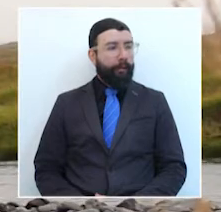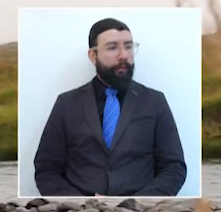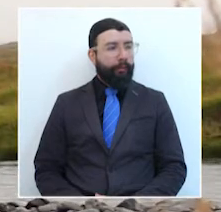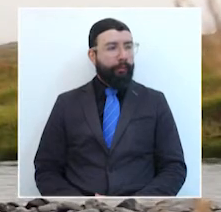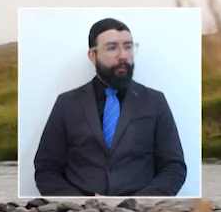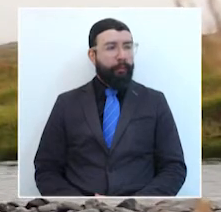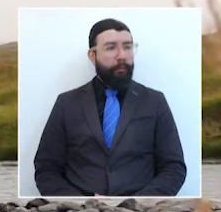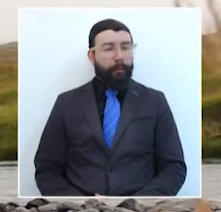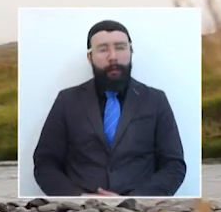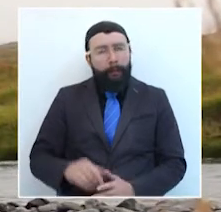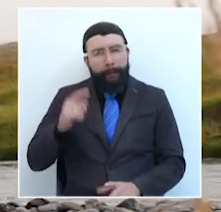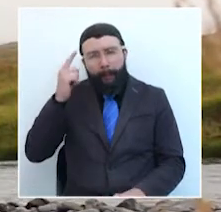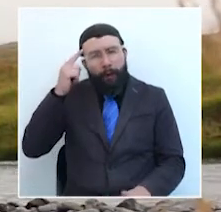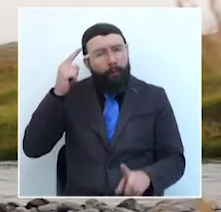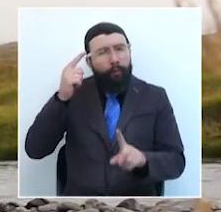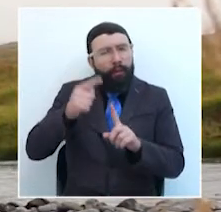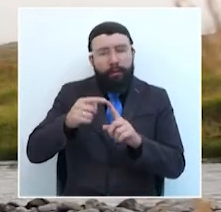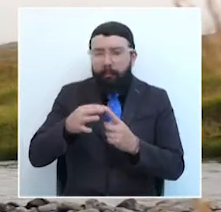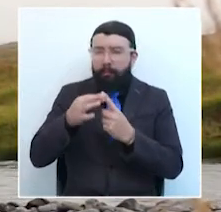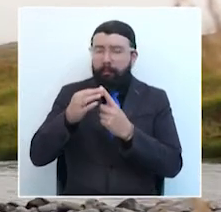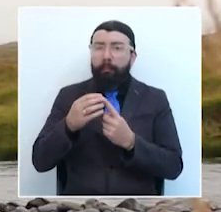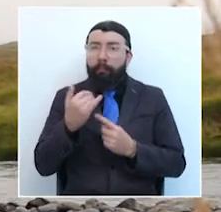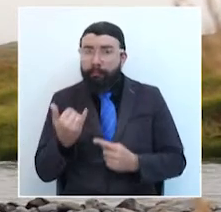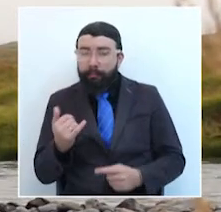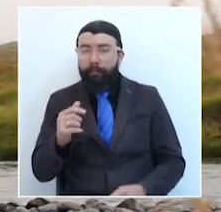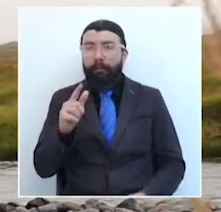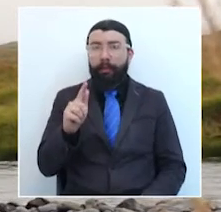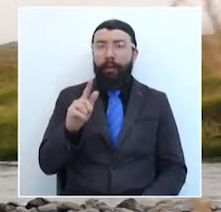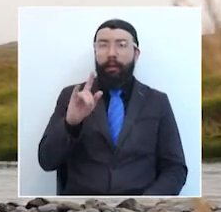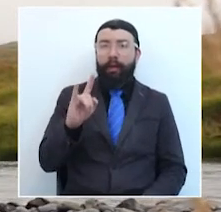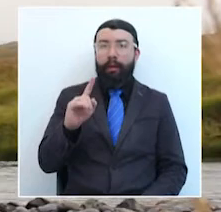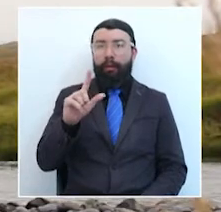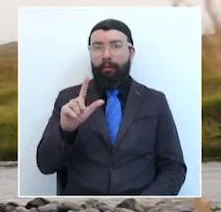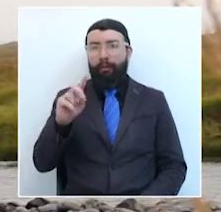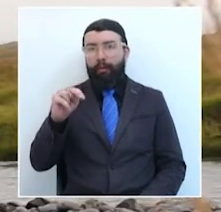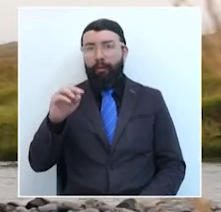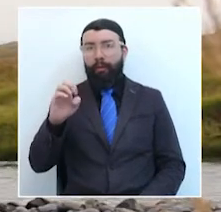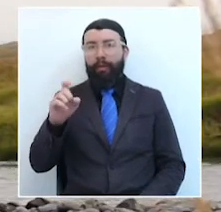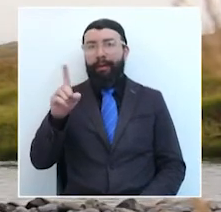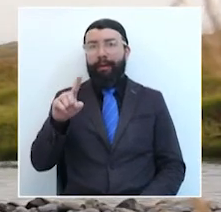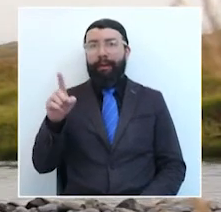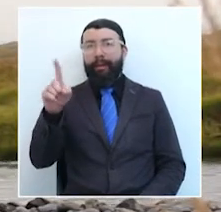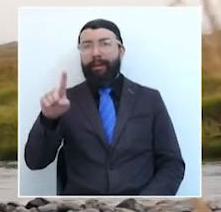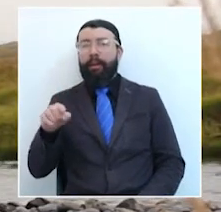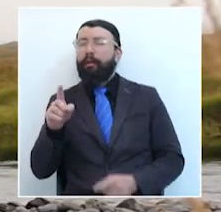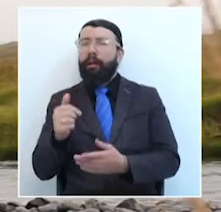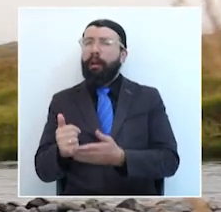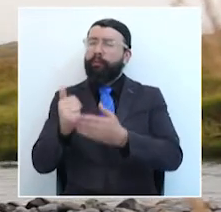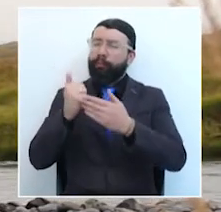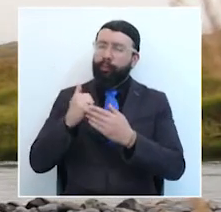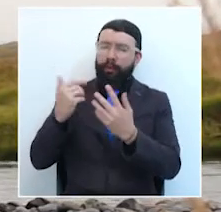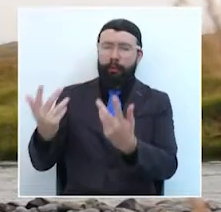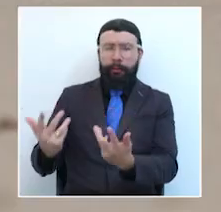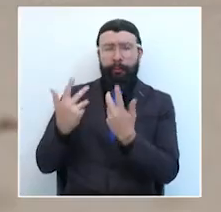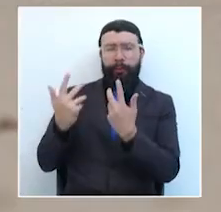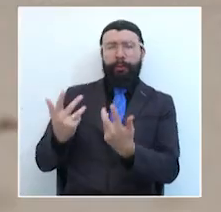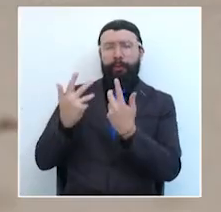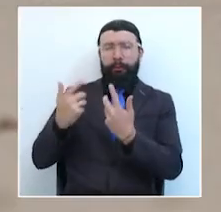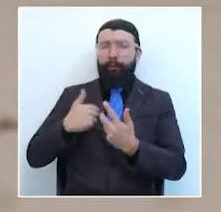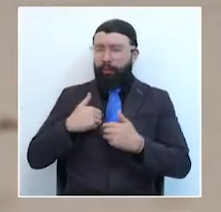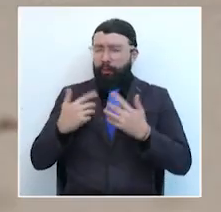el objetivo fundamental del mindfulness va encaminado a dotarnos de un método para aprender a gestionar las emociones